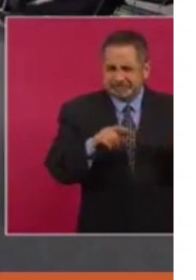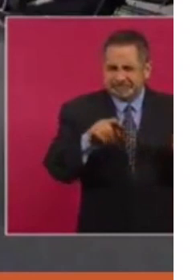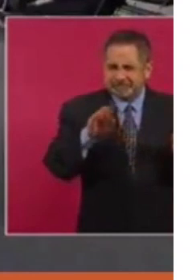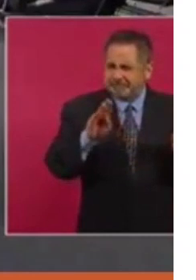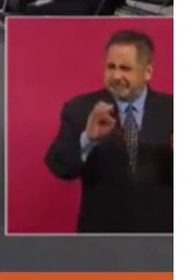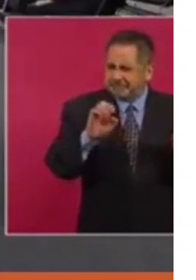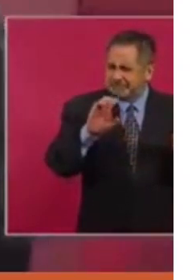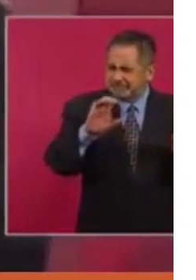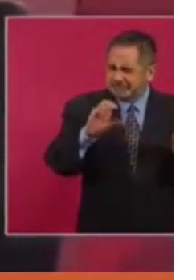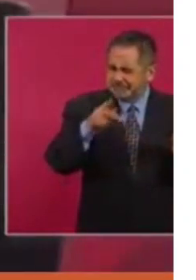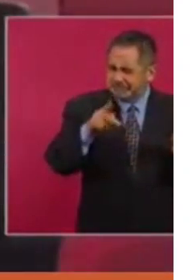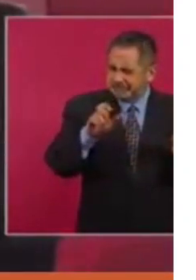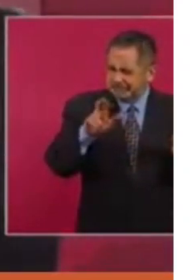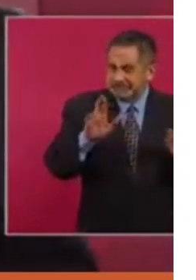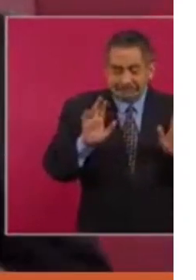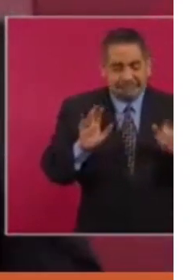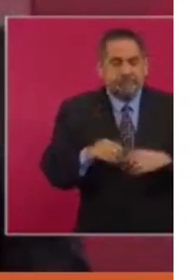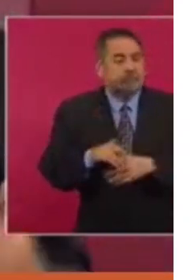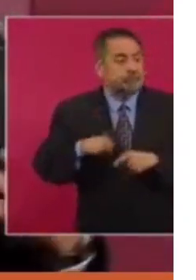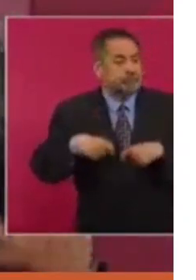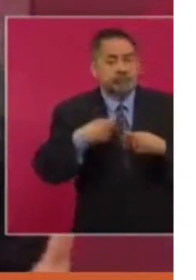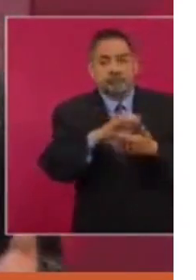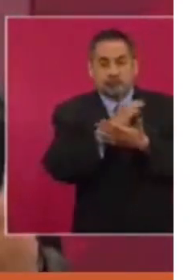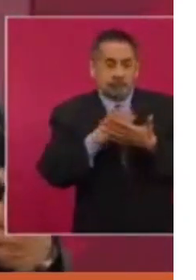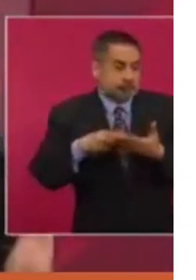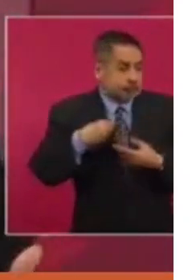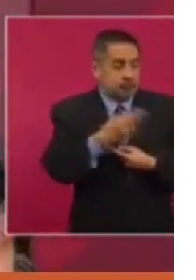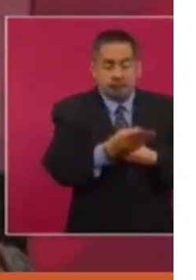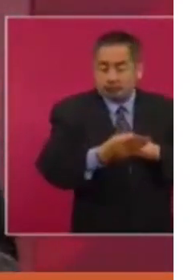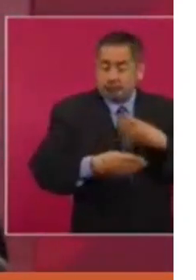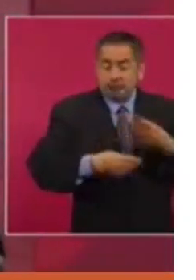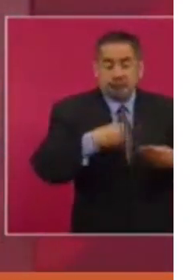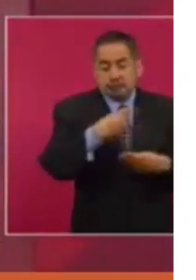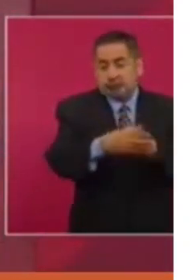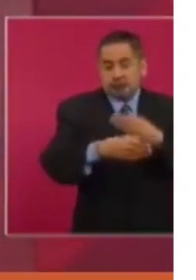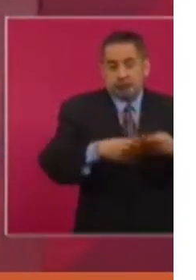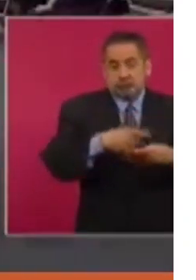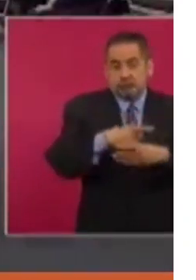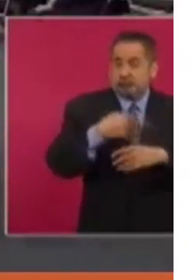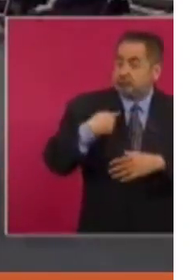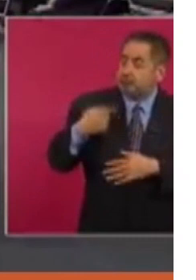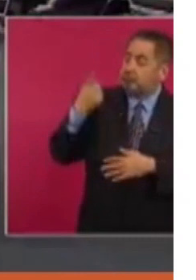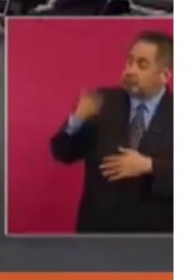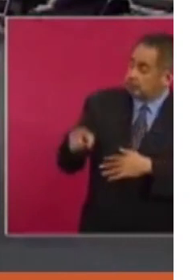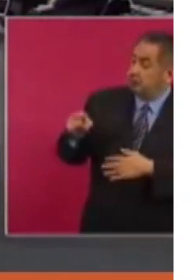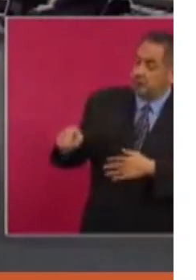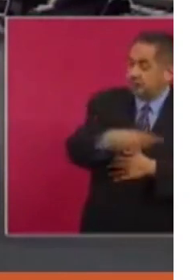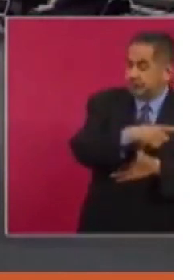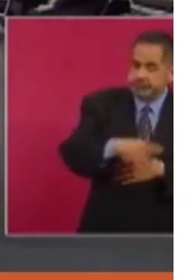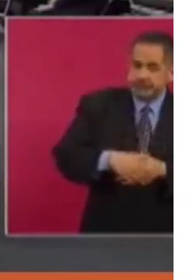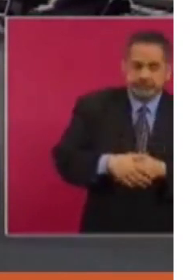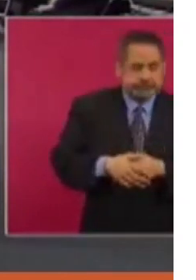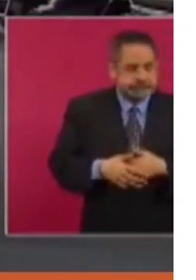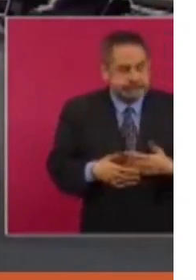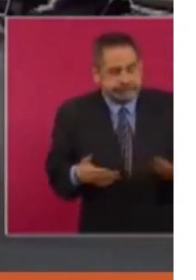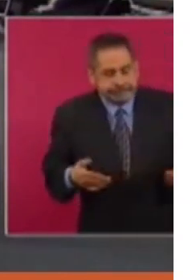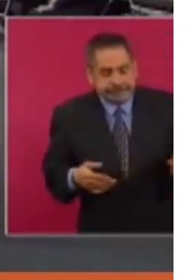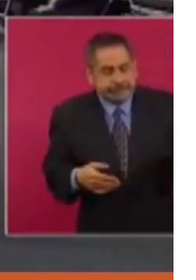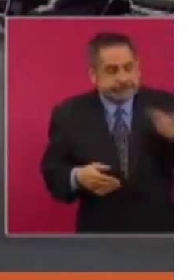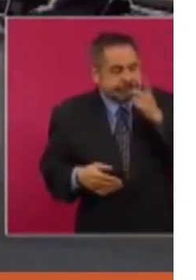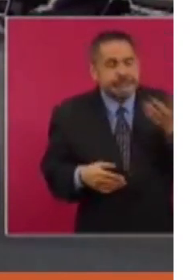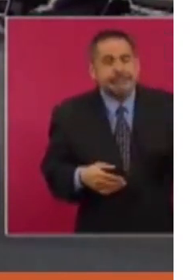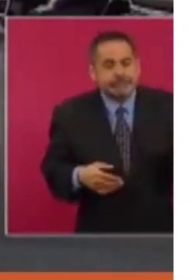Baker. Les di bastante contrato ahí, ¿no? Te di la orden para que le dieras